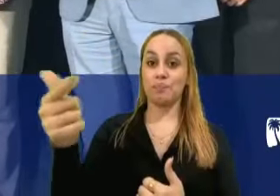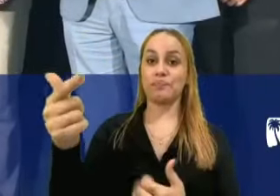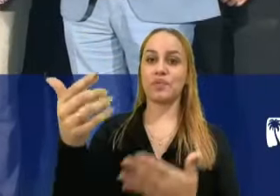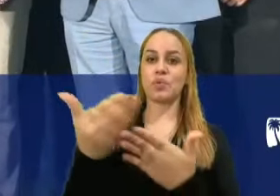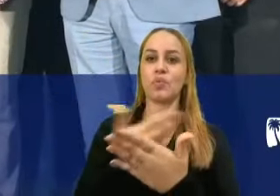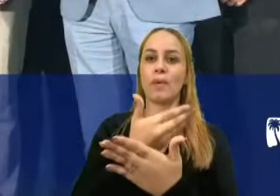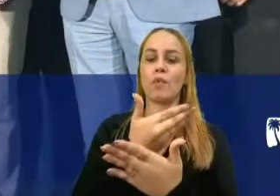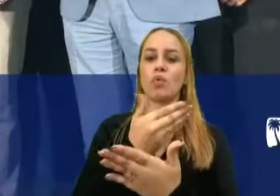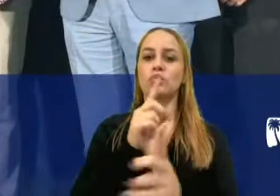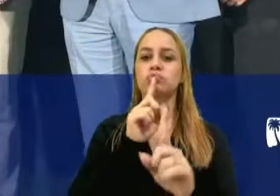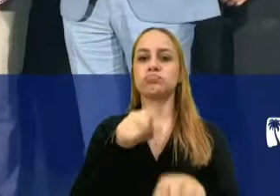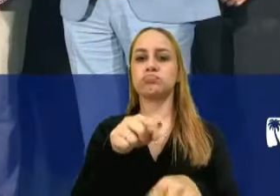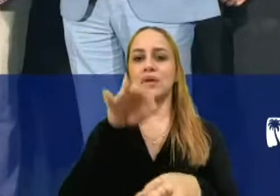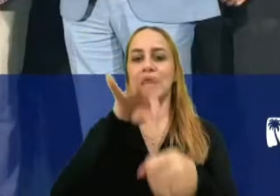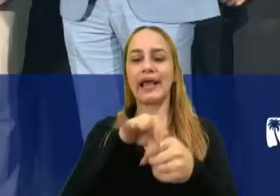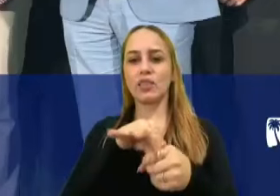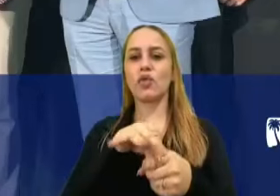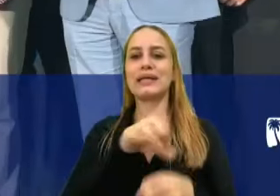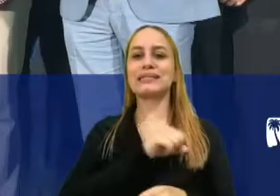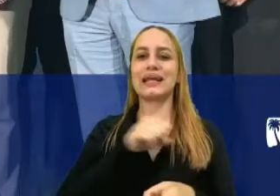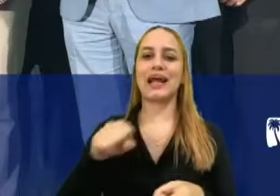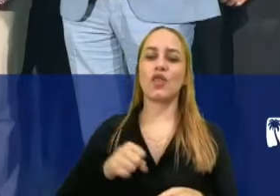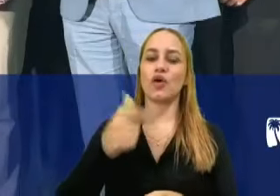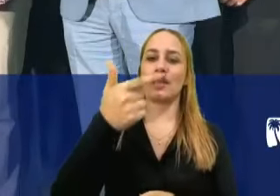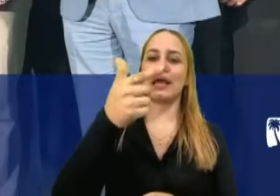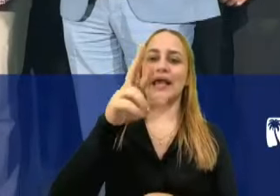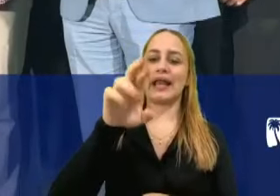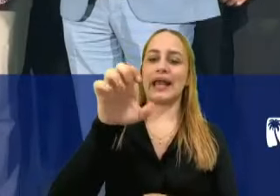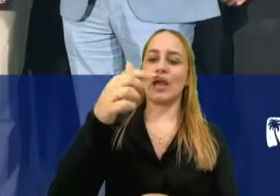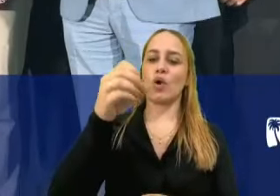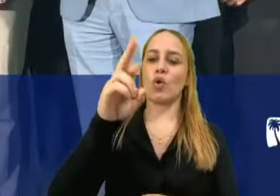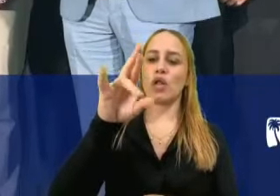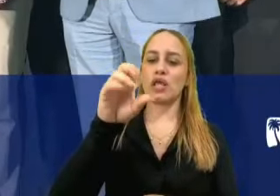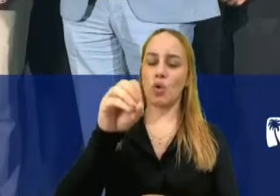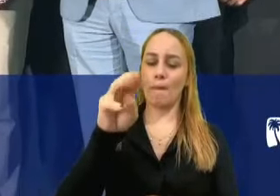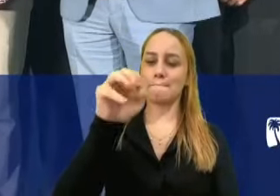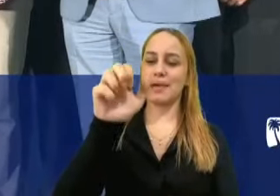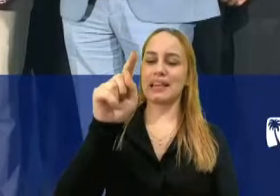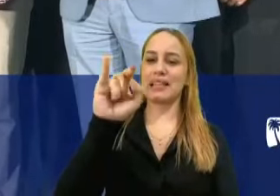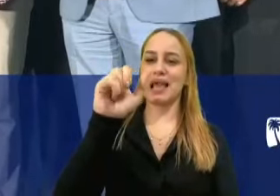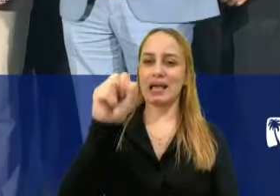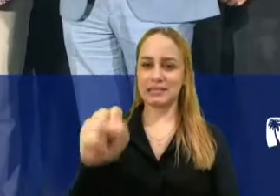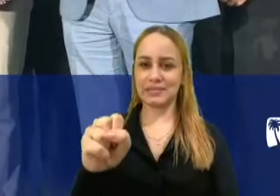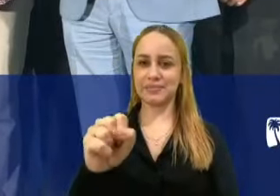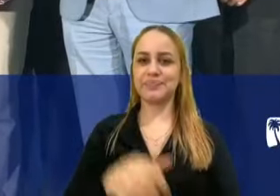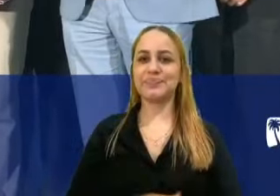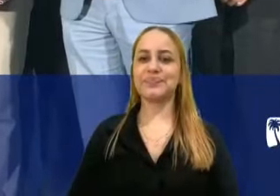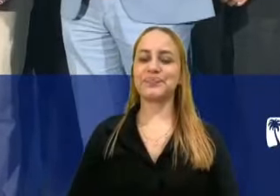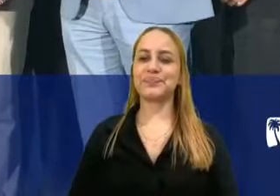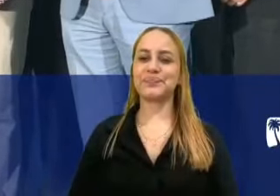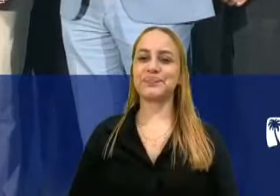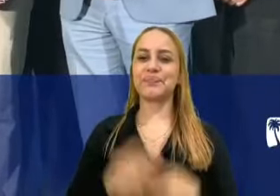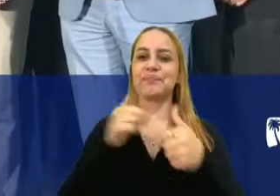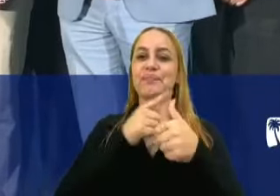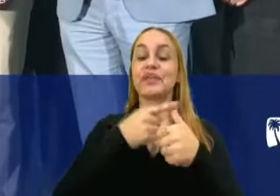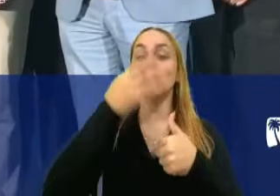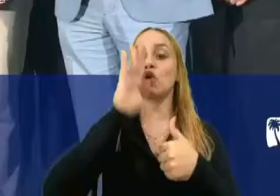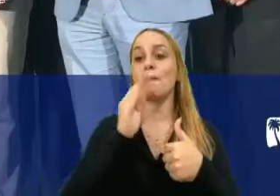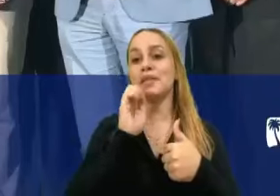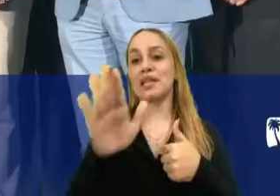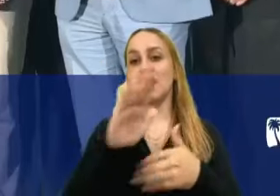Puerto Rico y es ese voto ío que pidió es lo que ha logrado que nosotros seamos la mayoría yo le digo al pueblo